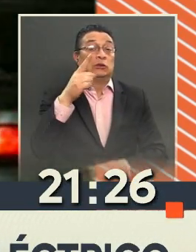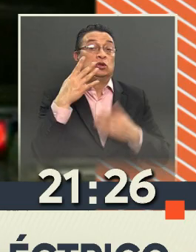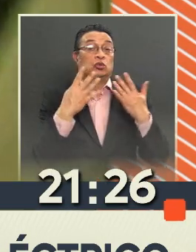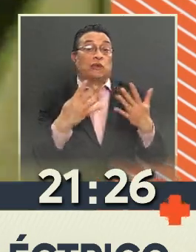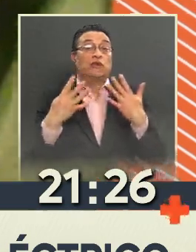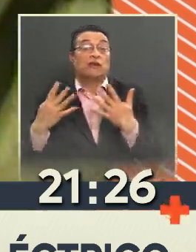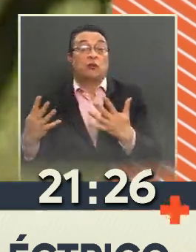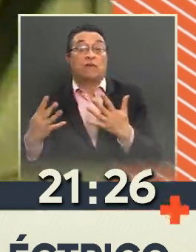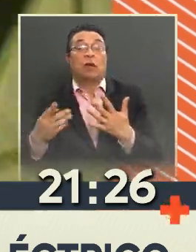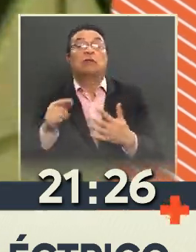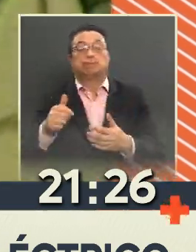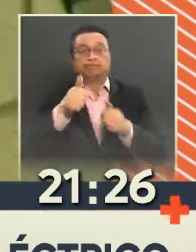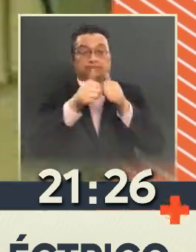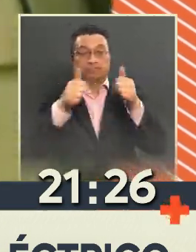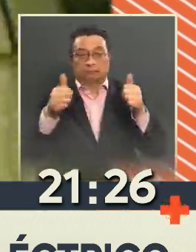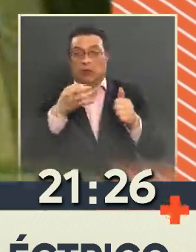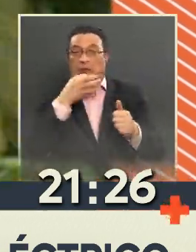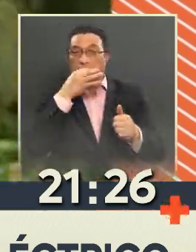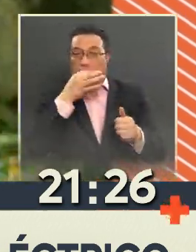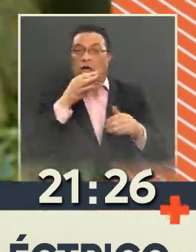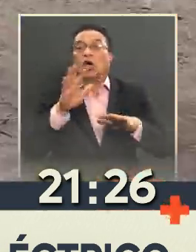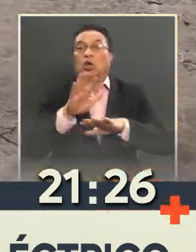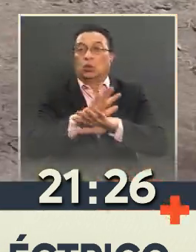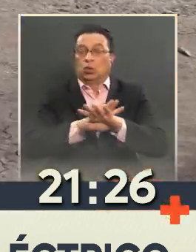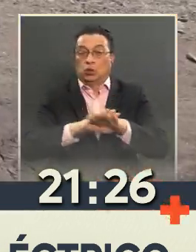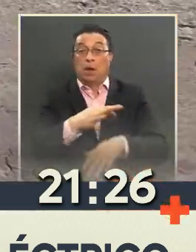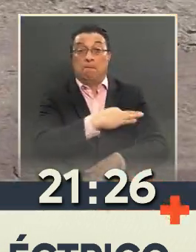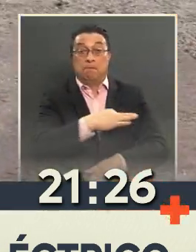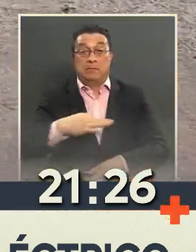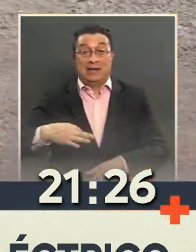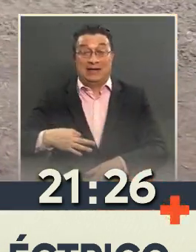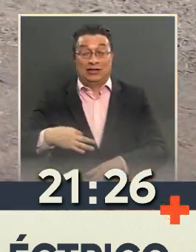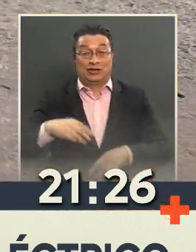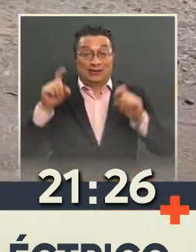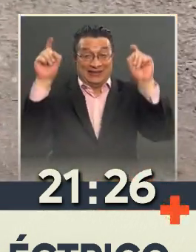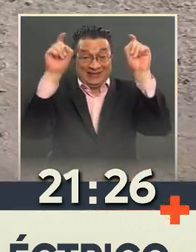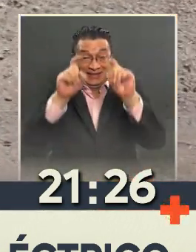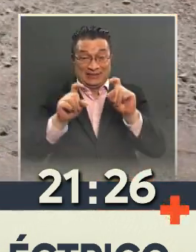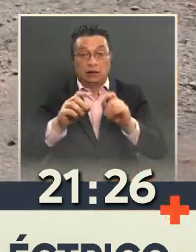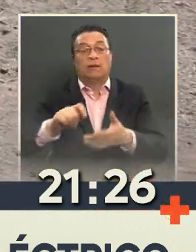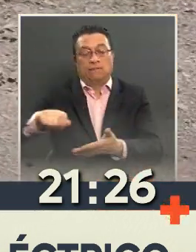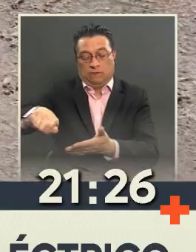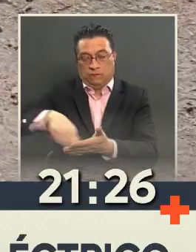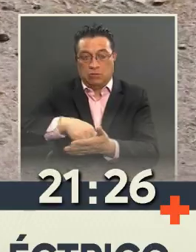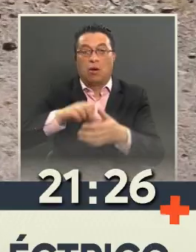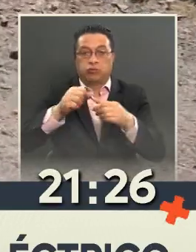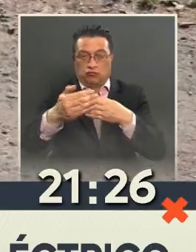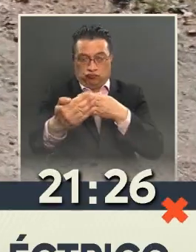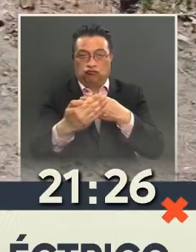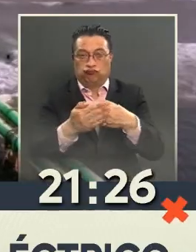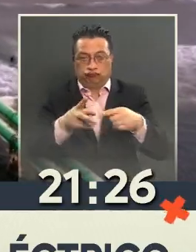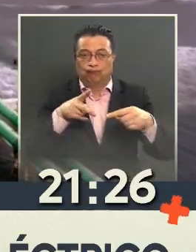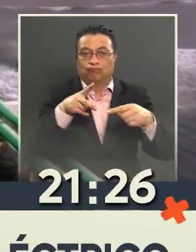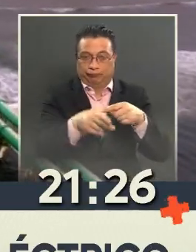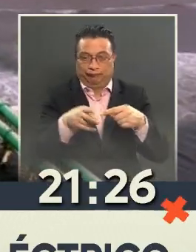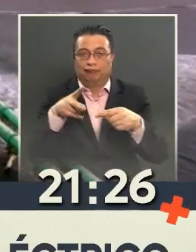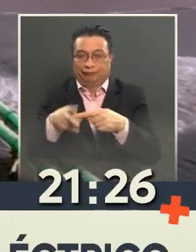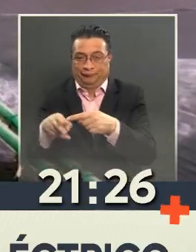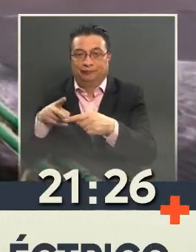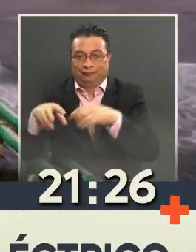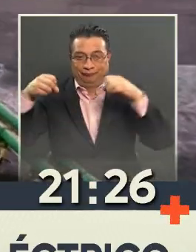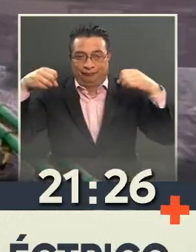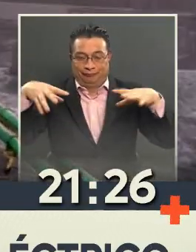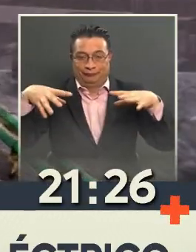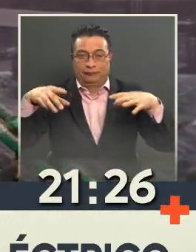ponen el parche antes de la herida. El ministro de Energía firmará un decreto preventivo de racionamiento, una medida que en la práctica le entrega